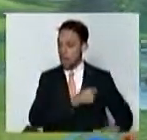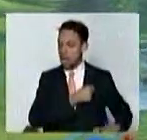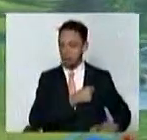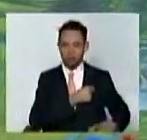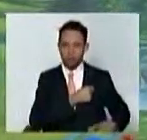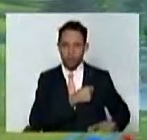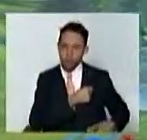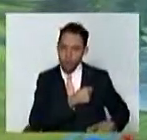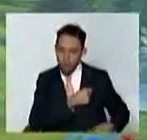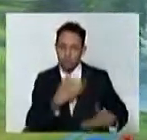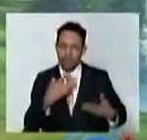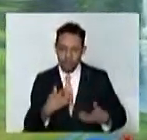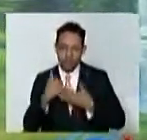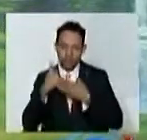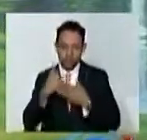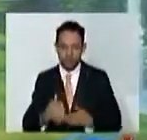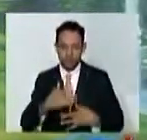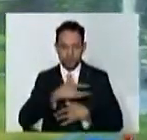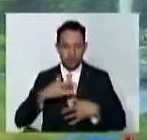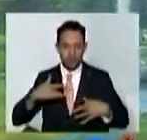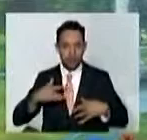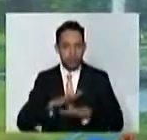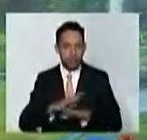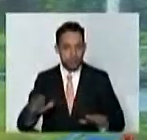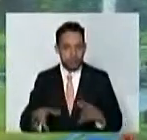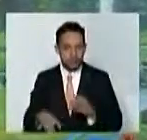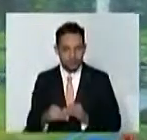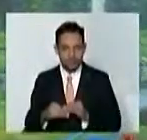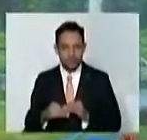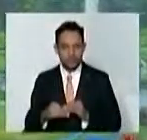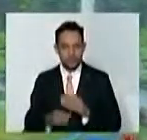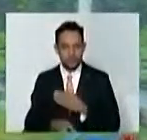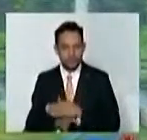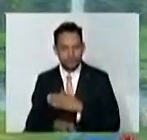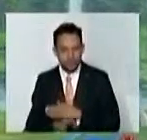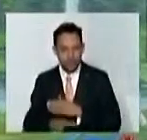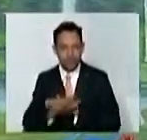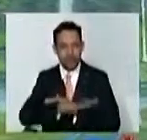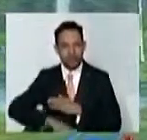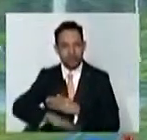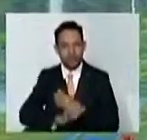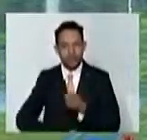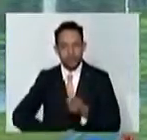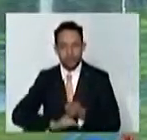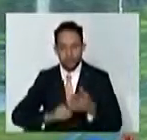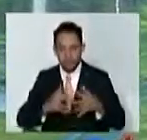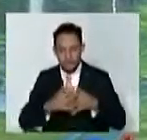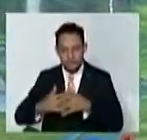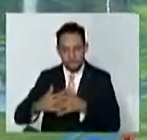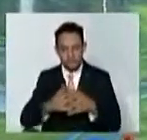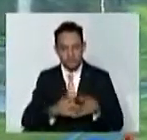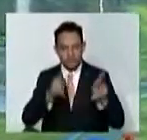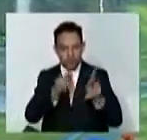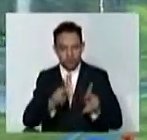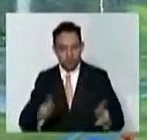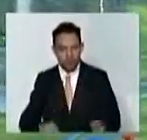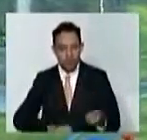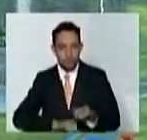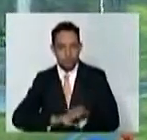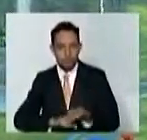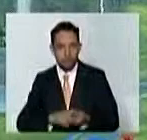medicina alternativa. Nosotros con este espacio queremos integrar a todos los profesionales de la